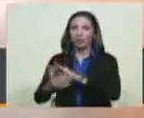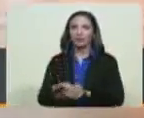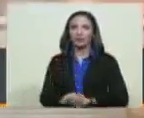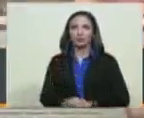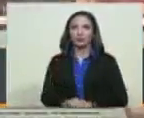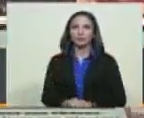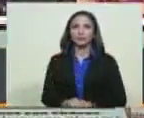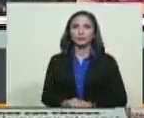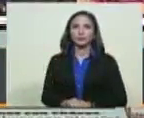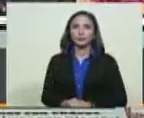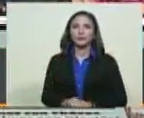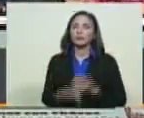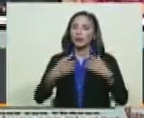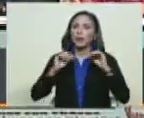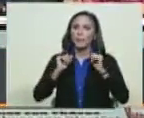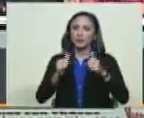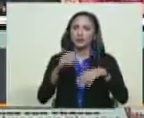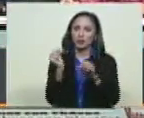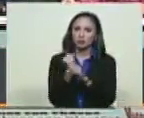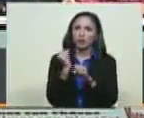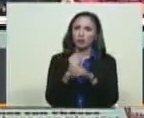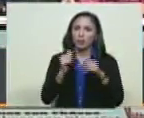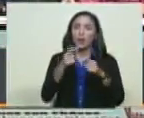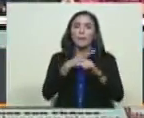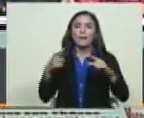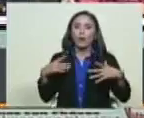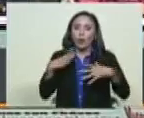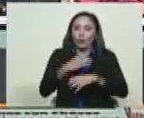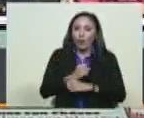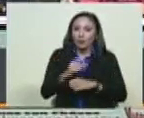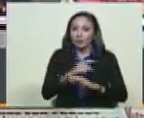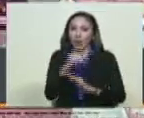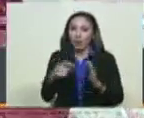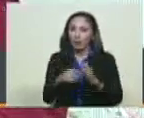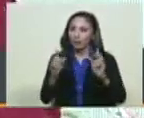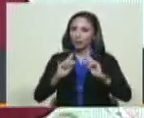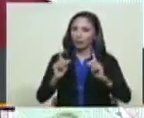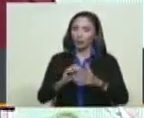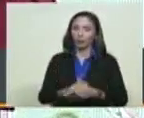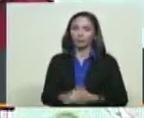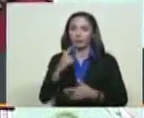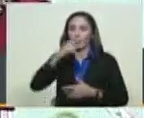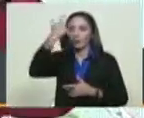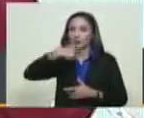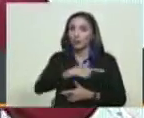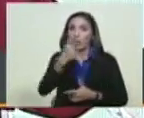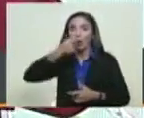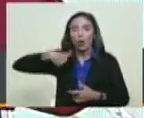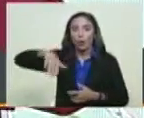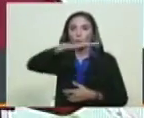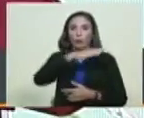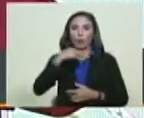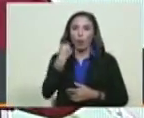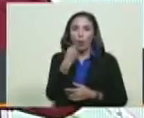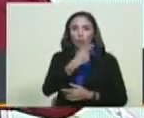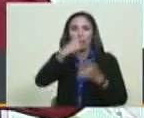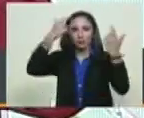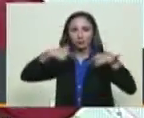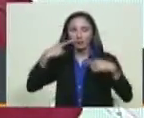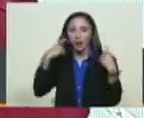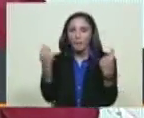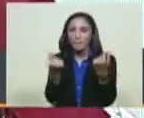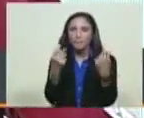hemos arrancado bien pero no nos confiemos yo quiero que la juventud y el pueblo estén ojo